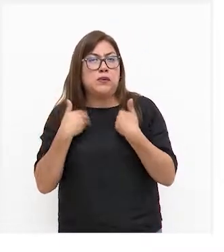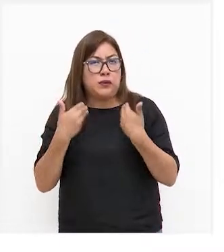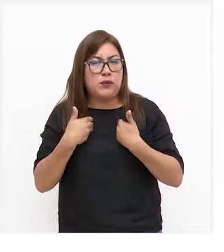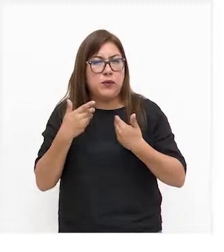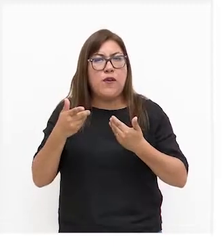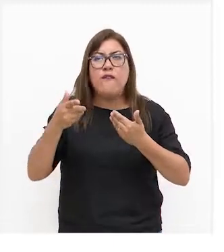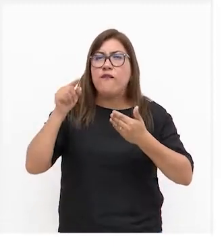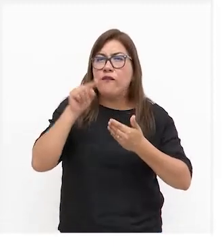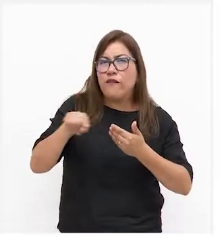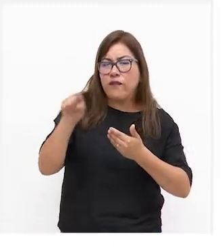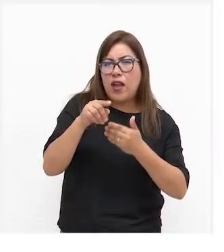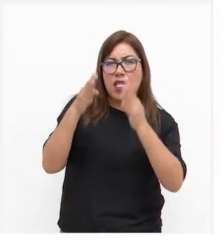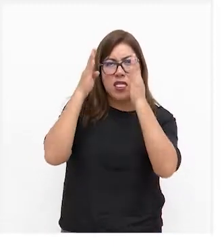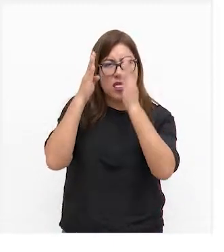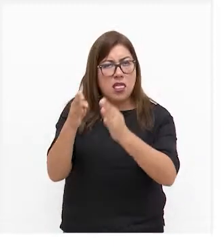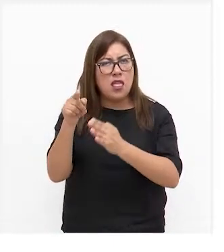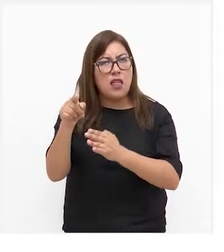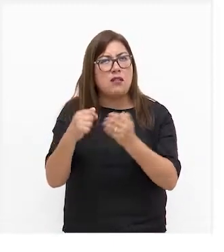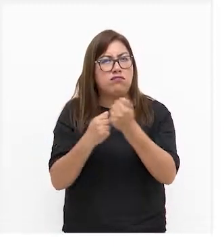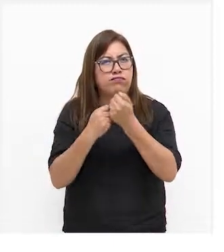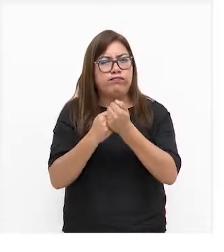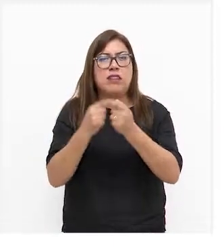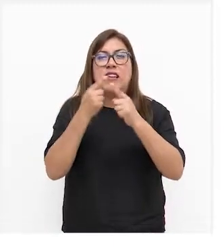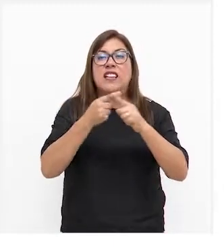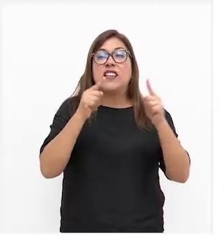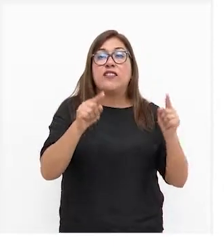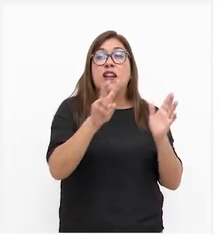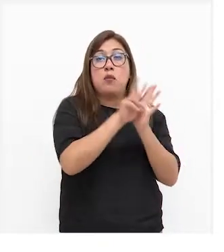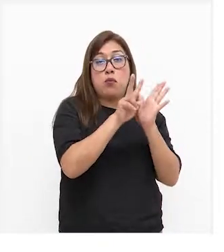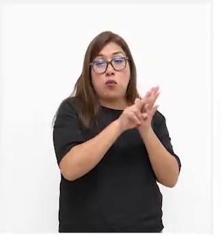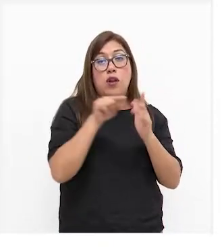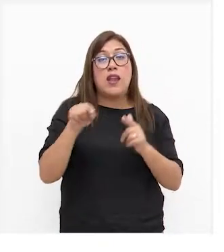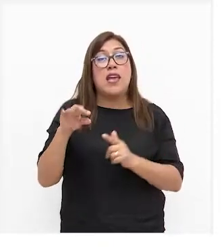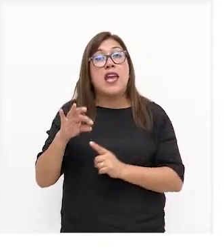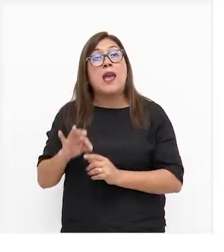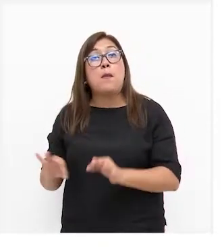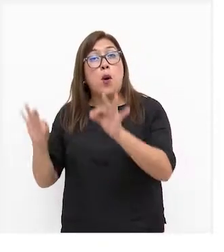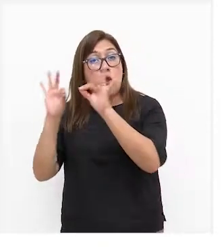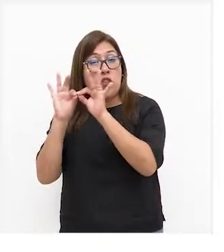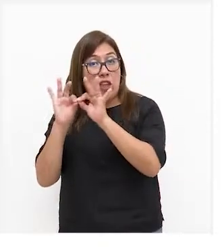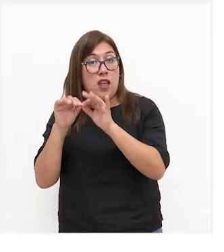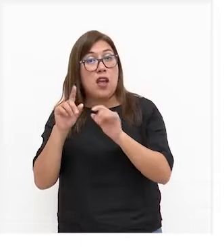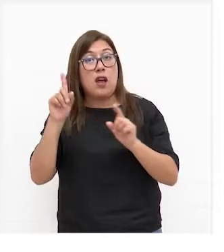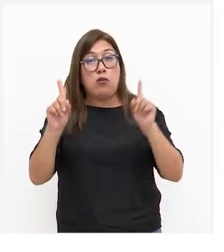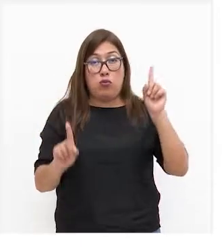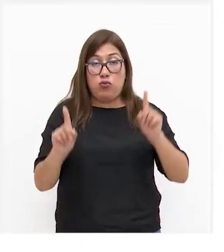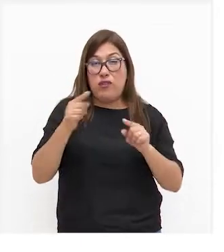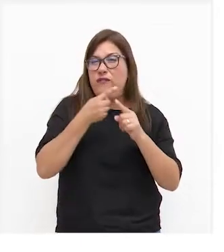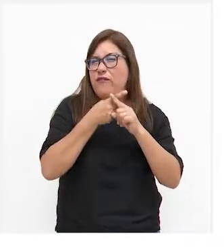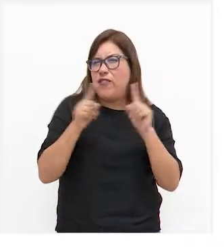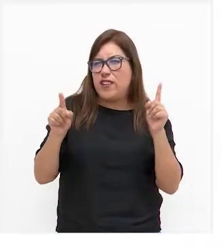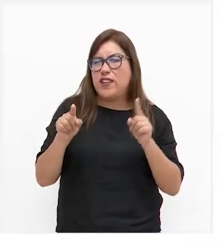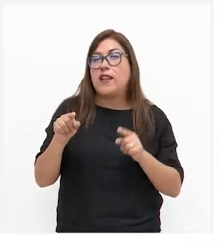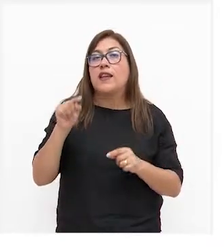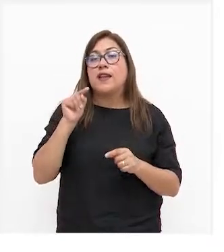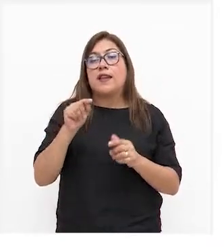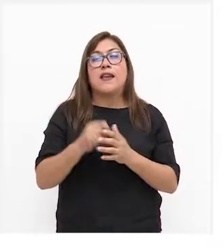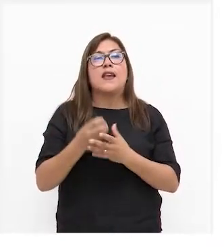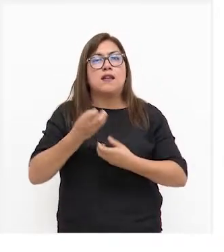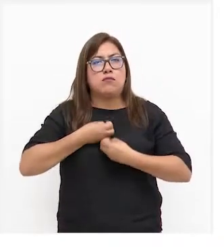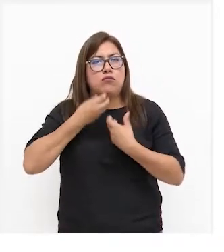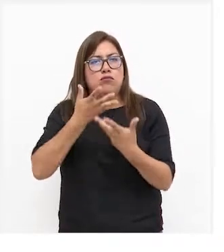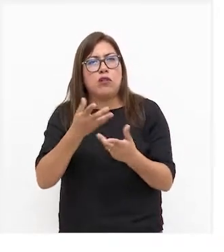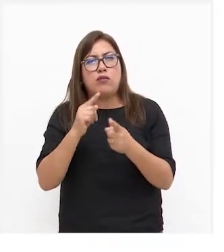representación. Entonces, a diferencia del apoyo voluntario, el apoyo excepcional sí manifestará la voluntad en